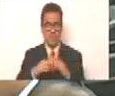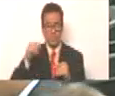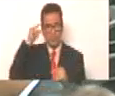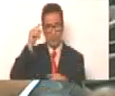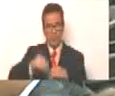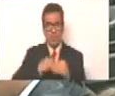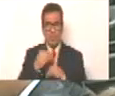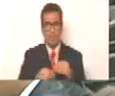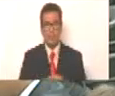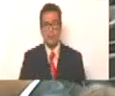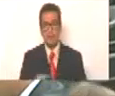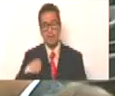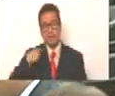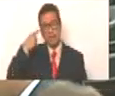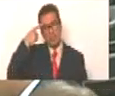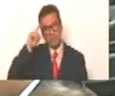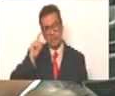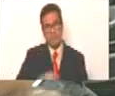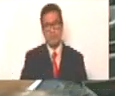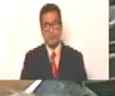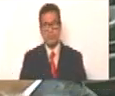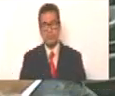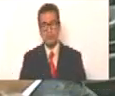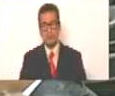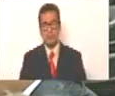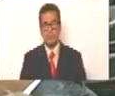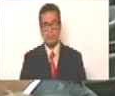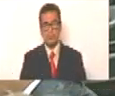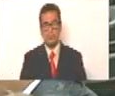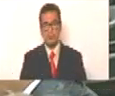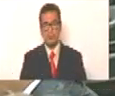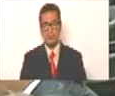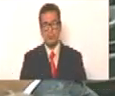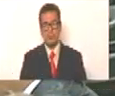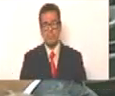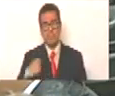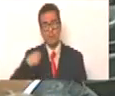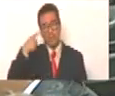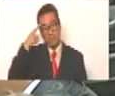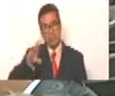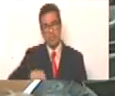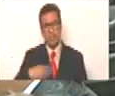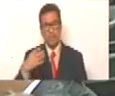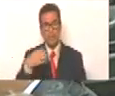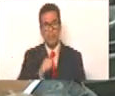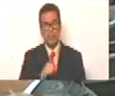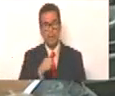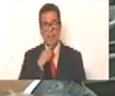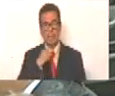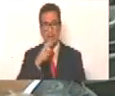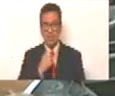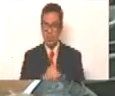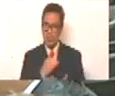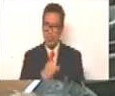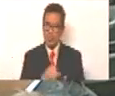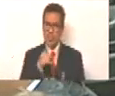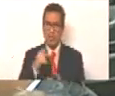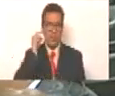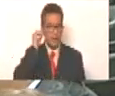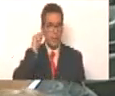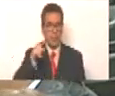Sin embargo, el cumbre de derechos parece inalterable. Está comprobado así que cuando la mujer se educa,